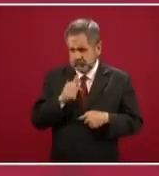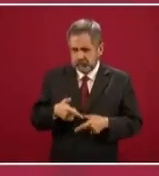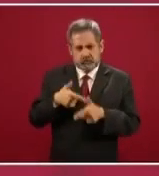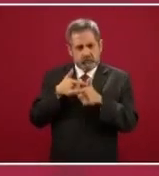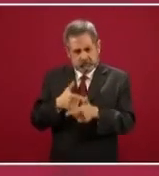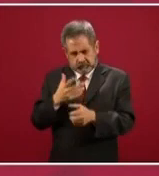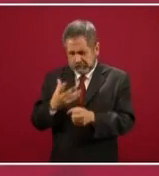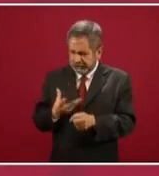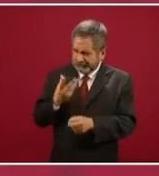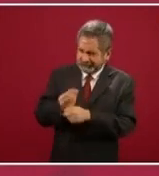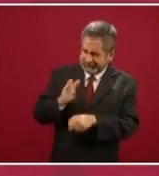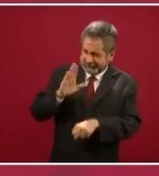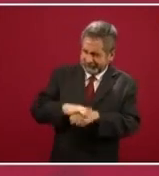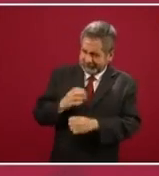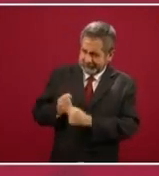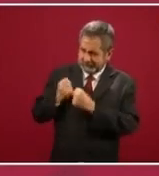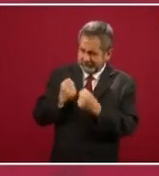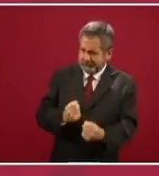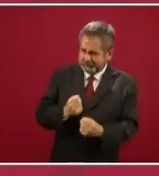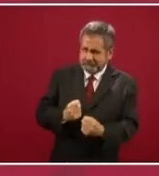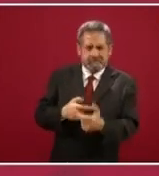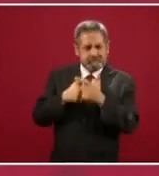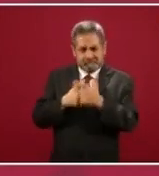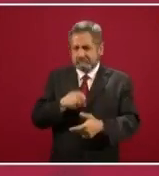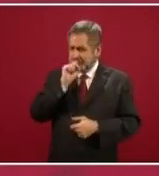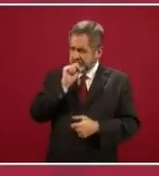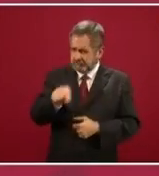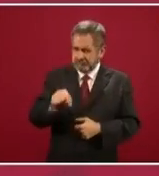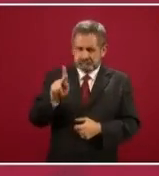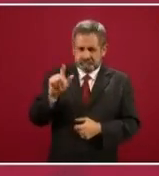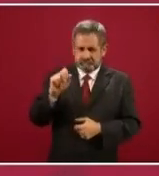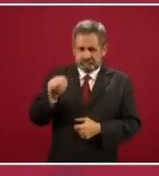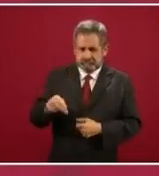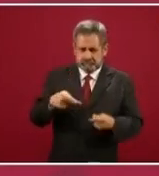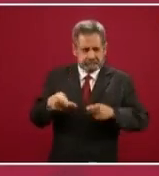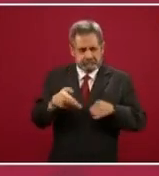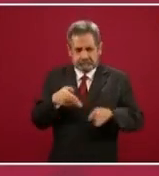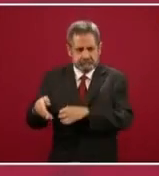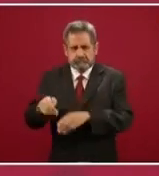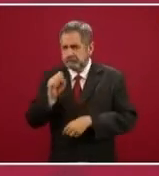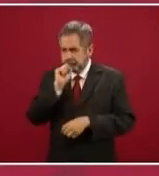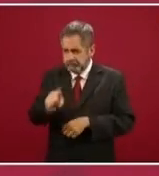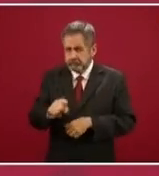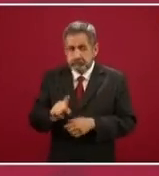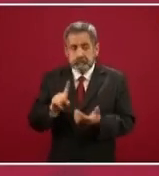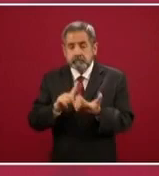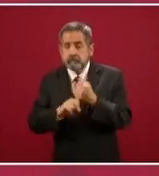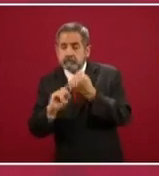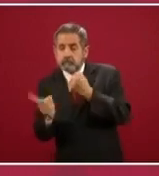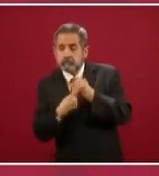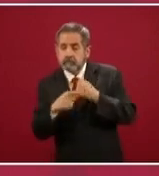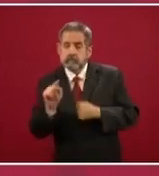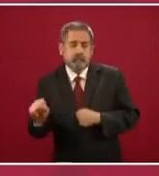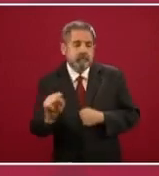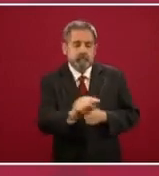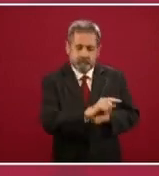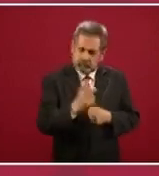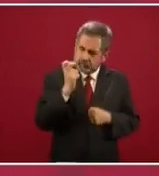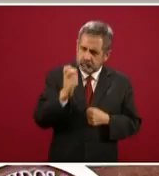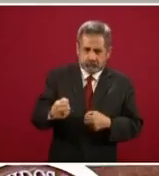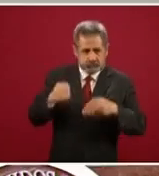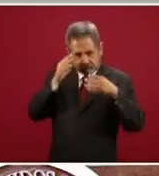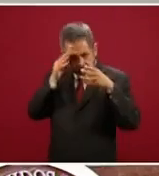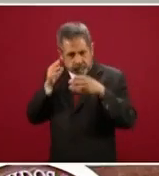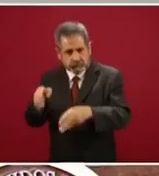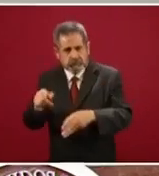a reforzar la misma estrategia de atender las causas que